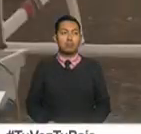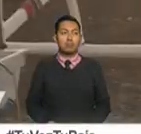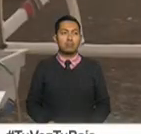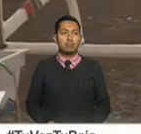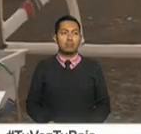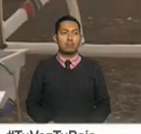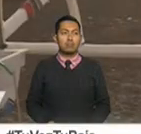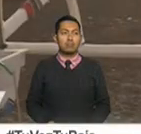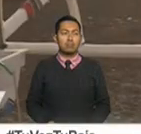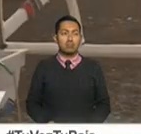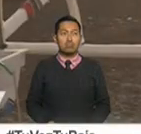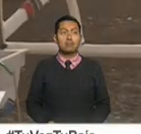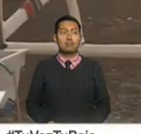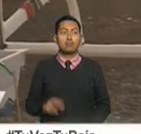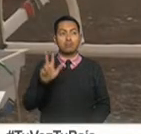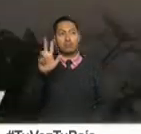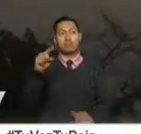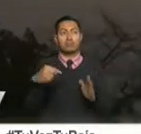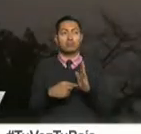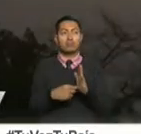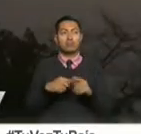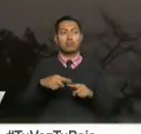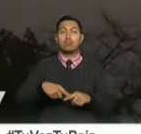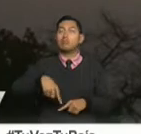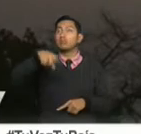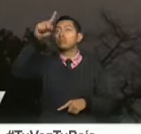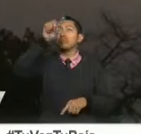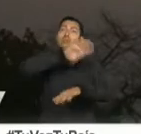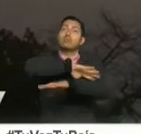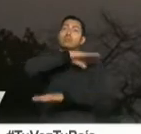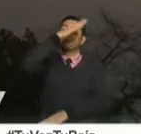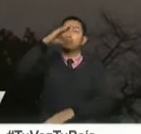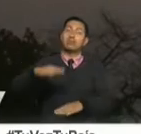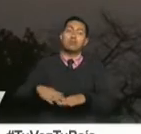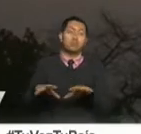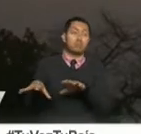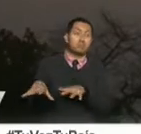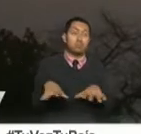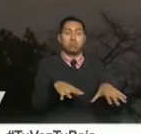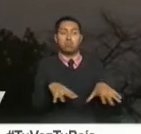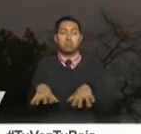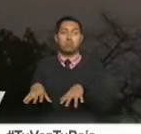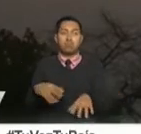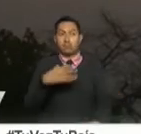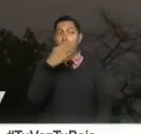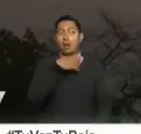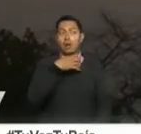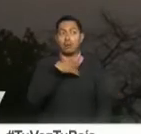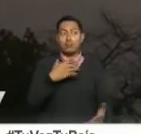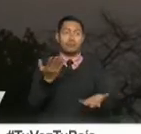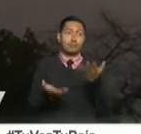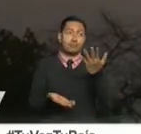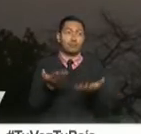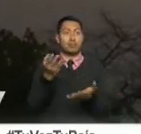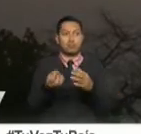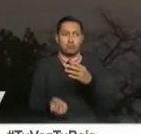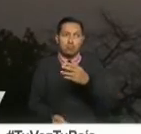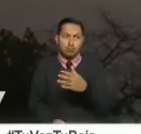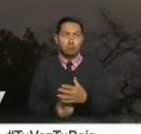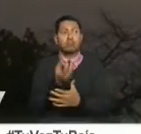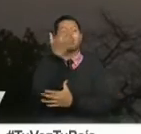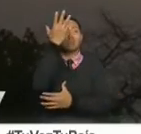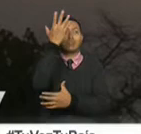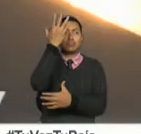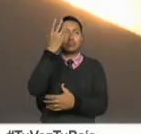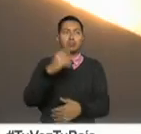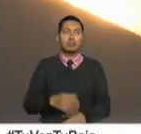Agung, situado a unos 3.000 metros de altura, está en actividad desde agosto y podría entrar en erupción por primera vez en más